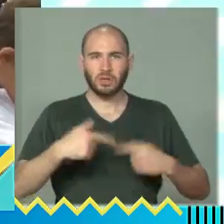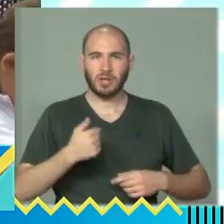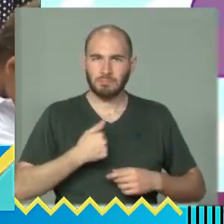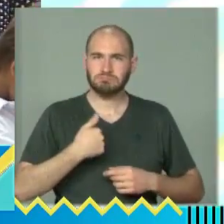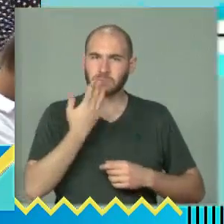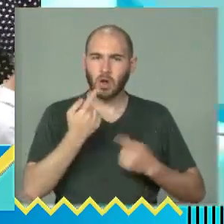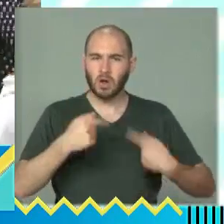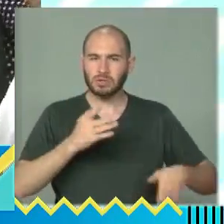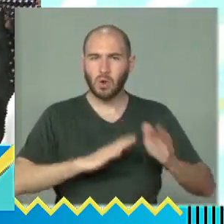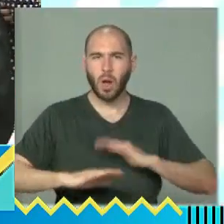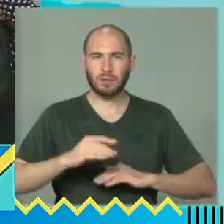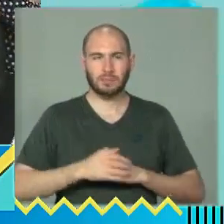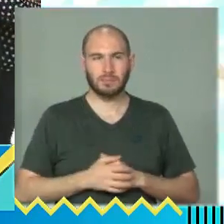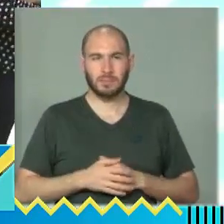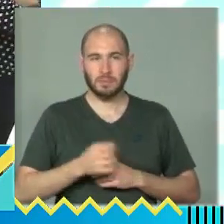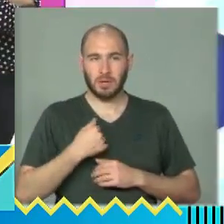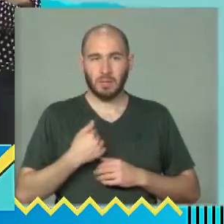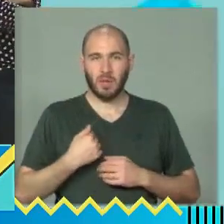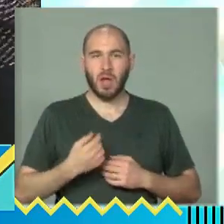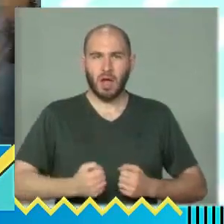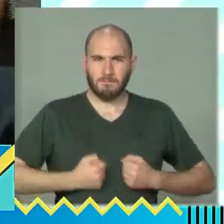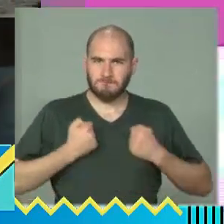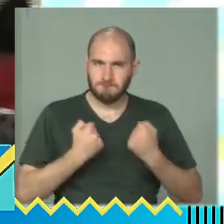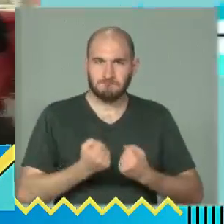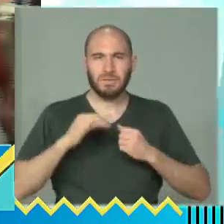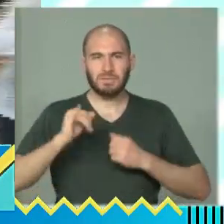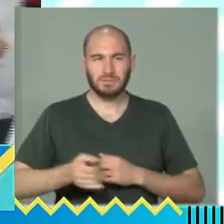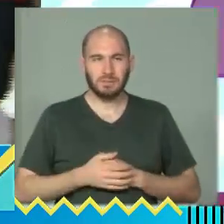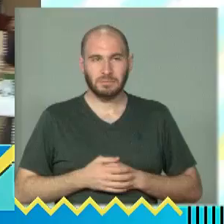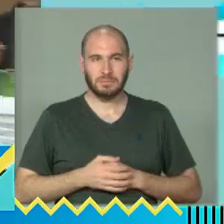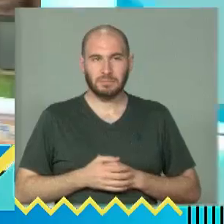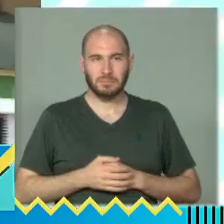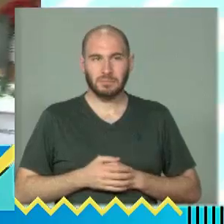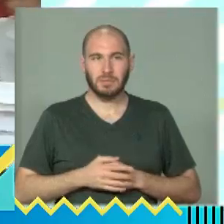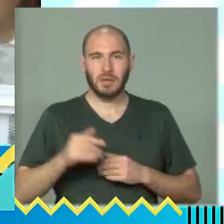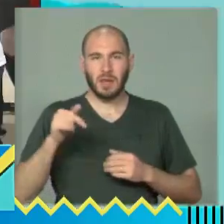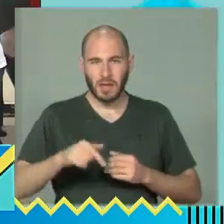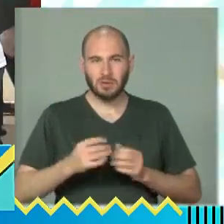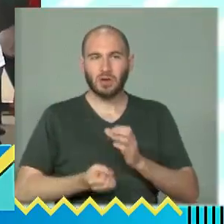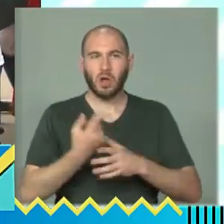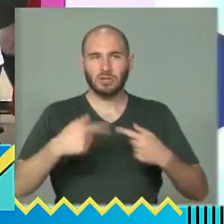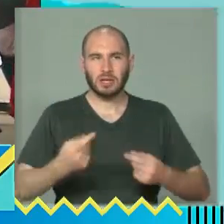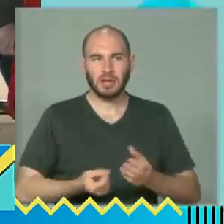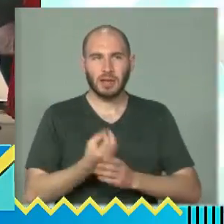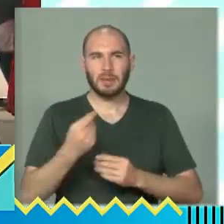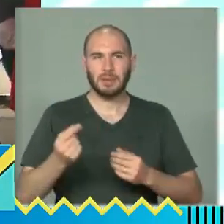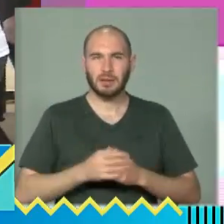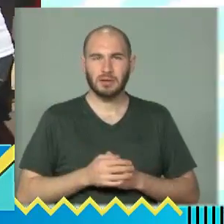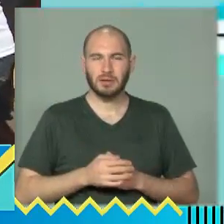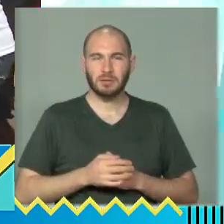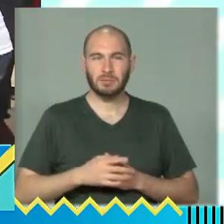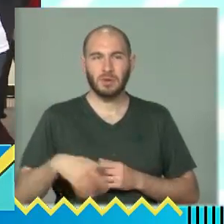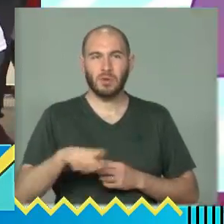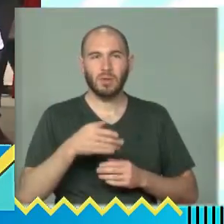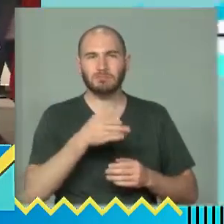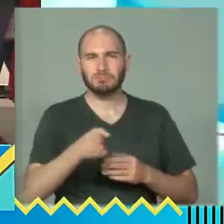que uno quiere hacer, y que si uno pone la actitud que tiene que poner, indefectiblemente eso puede generar los recursos necesarios para no tener que salir a depender